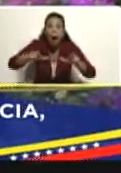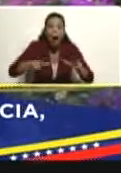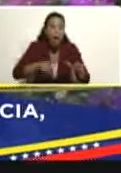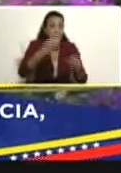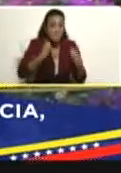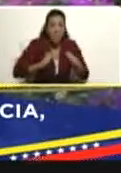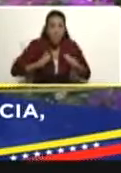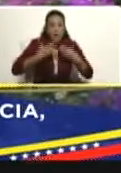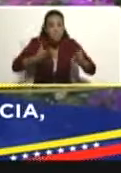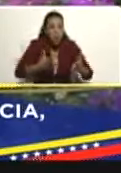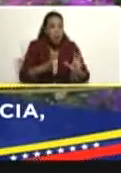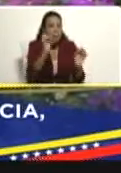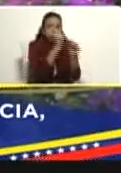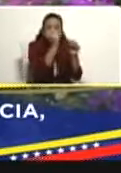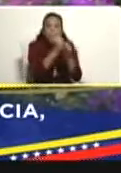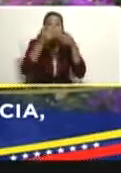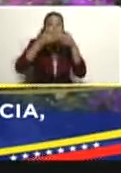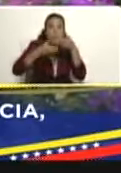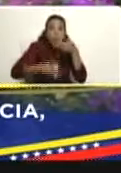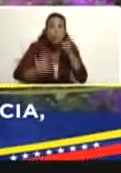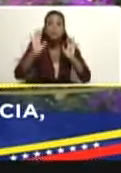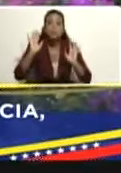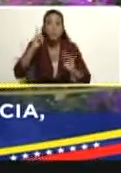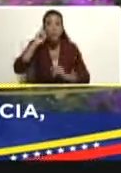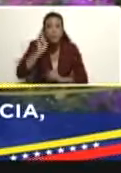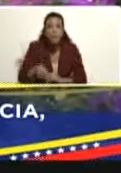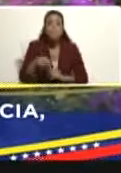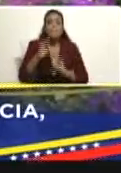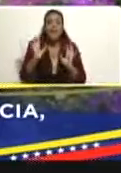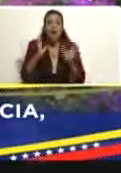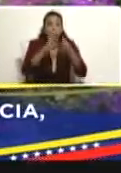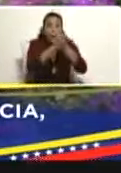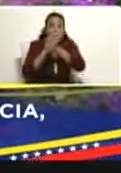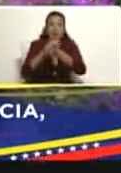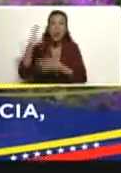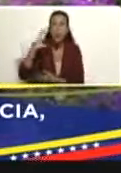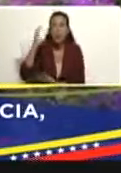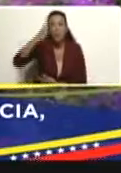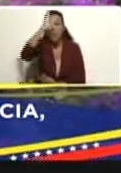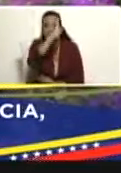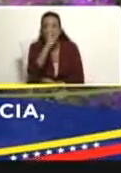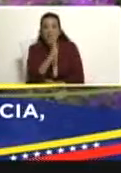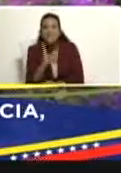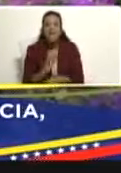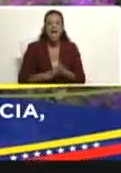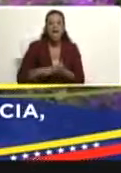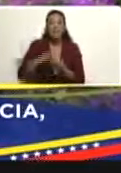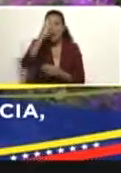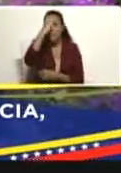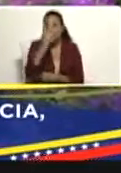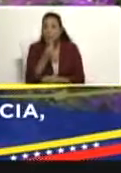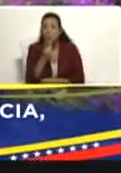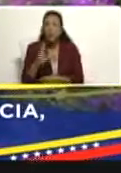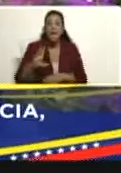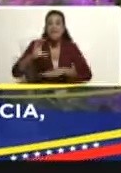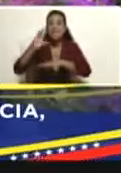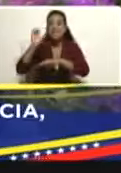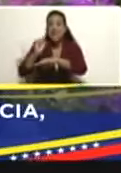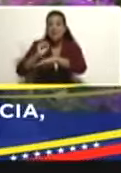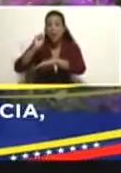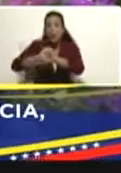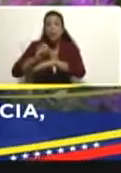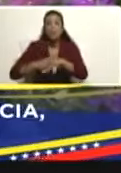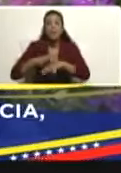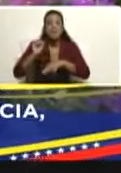científicos y científicas. Muy próximos serán también entonces compañeros de Colombia, de Brasil, de Dominica, Martinica, Santa Lucía,